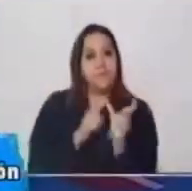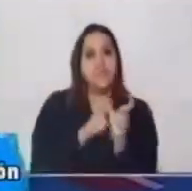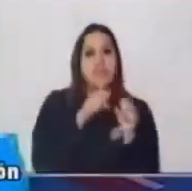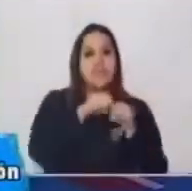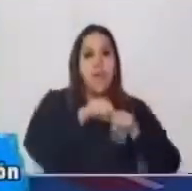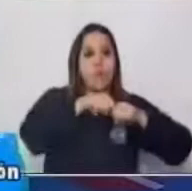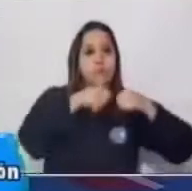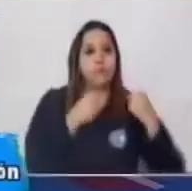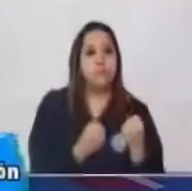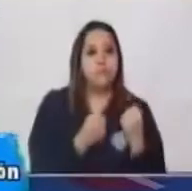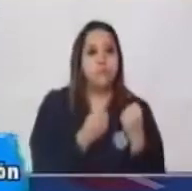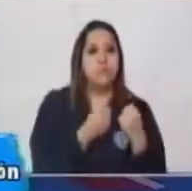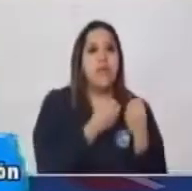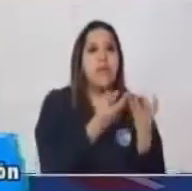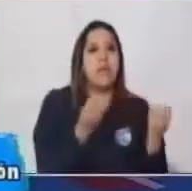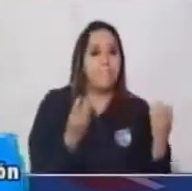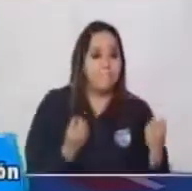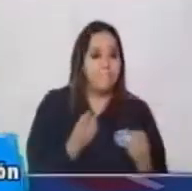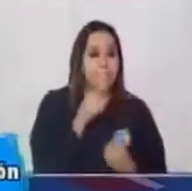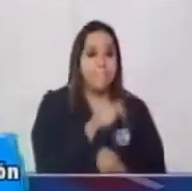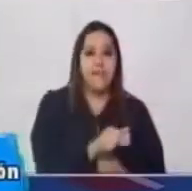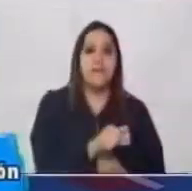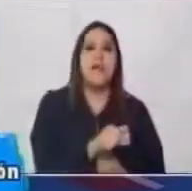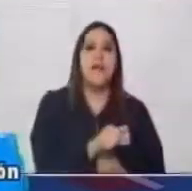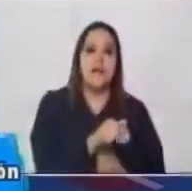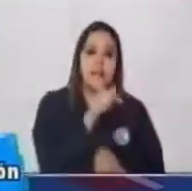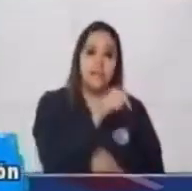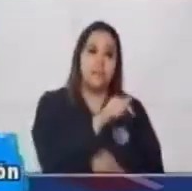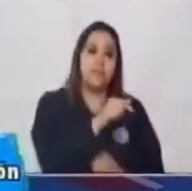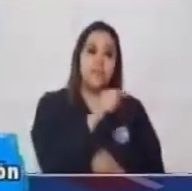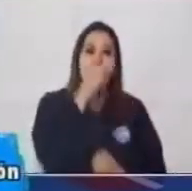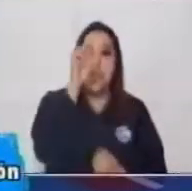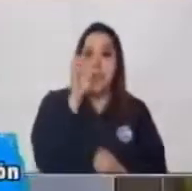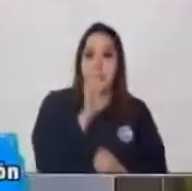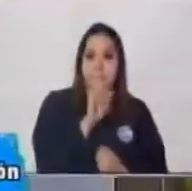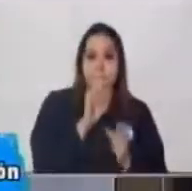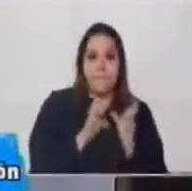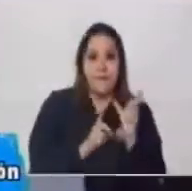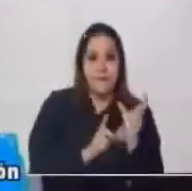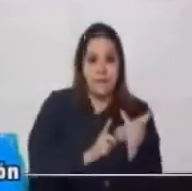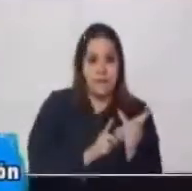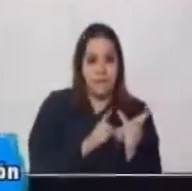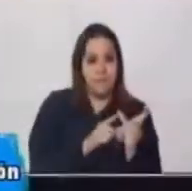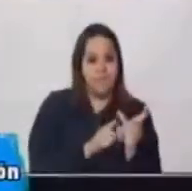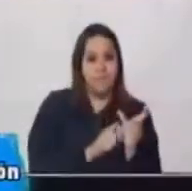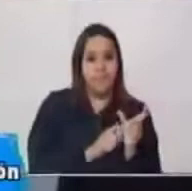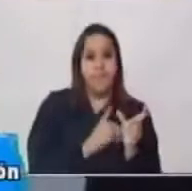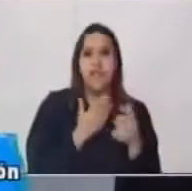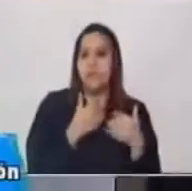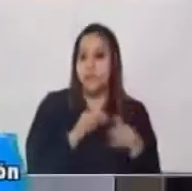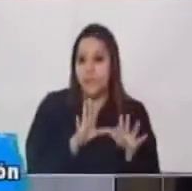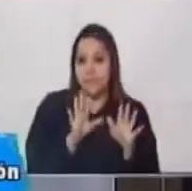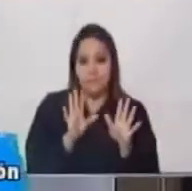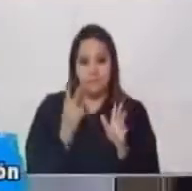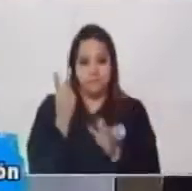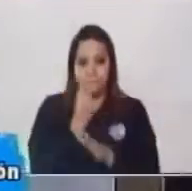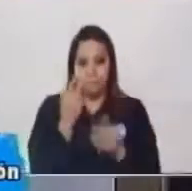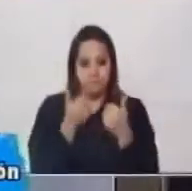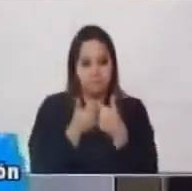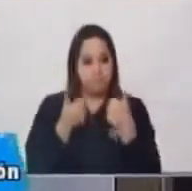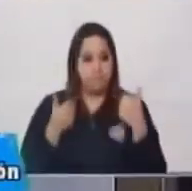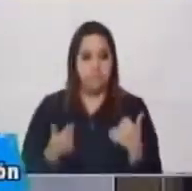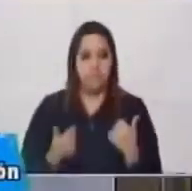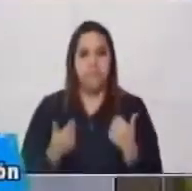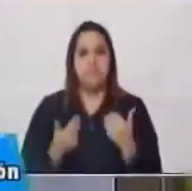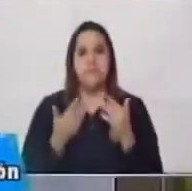que sucedió. Esto sería mi predicado. Entonces ya hice el primer paso, ya encontré cuál es el sujeto. Tengo que